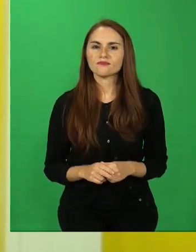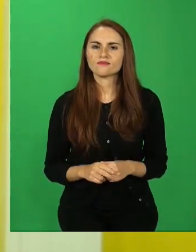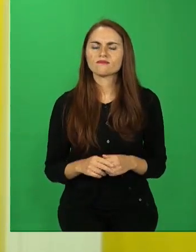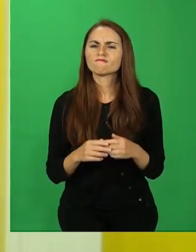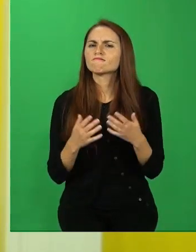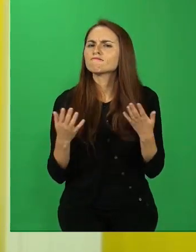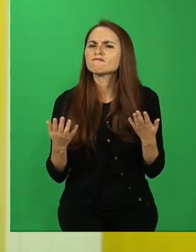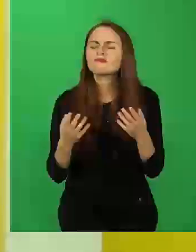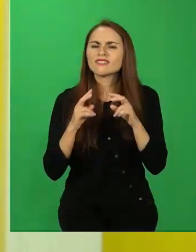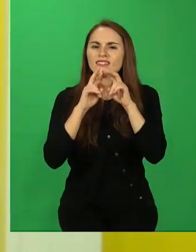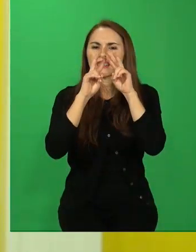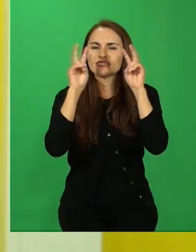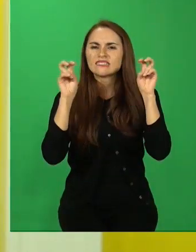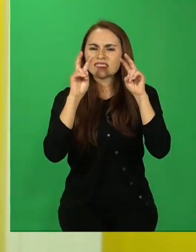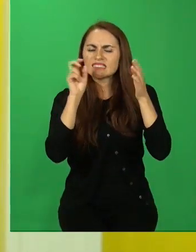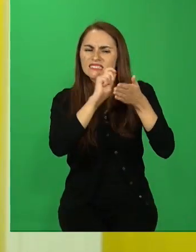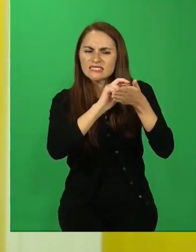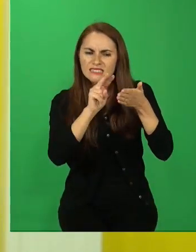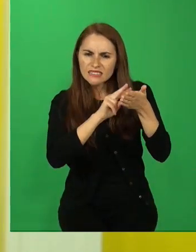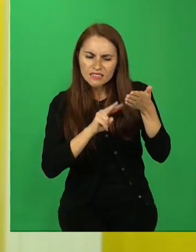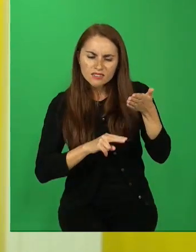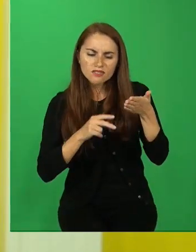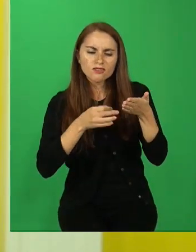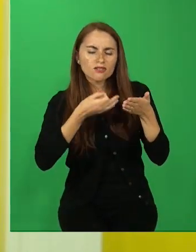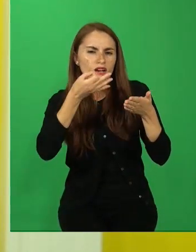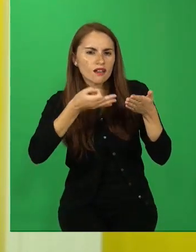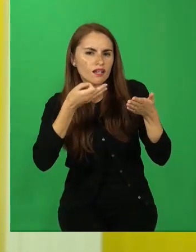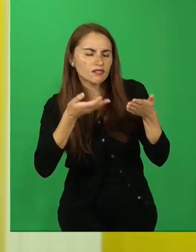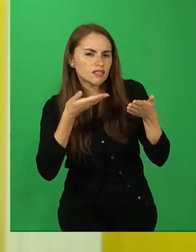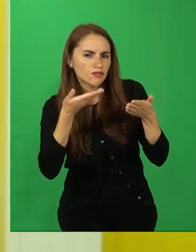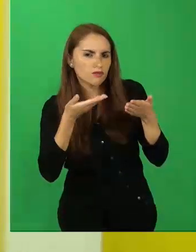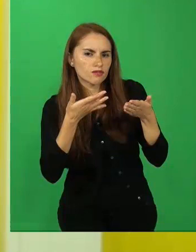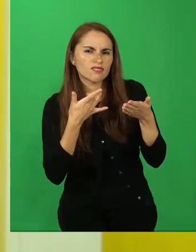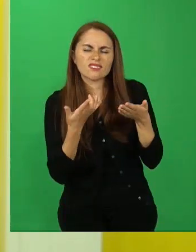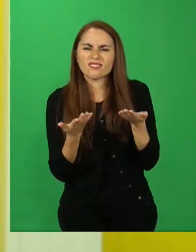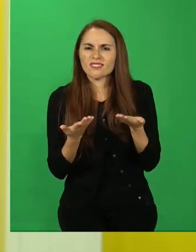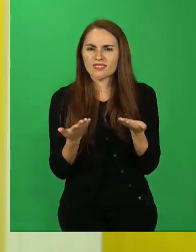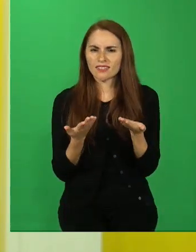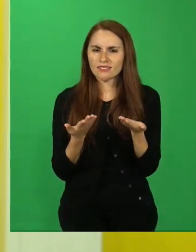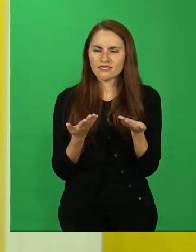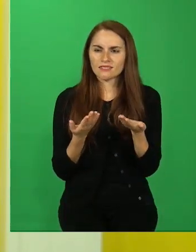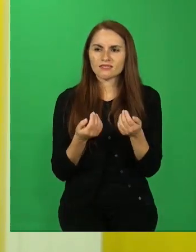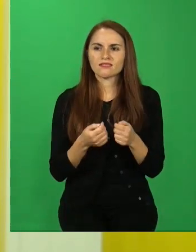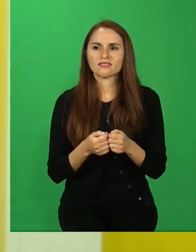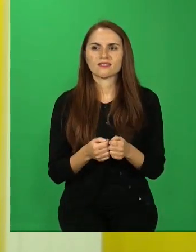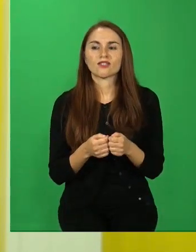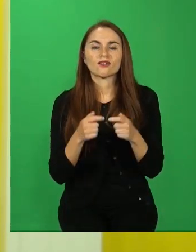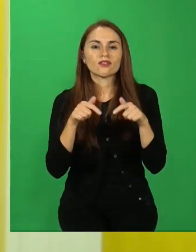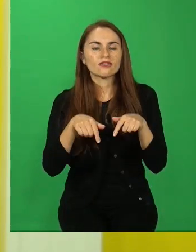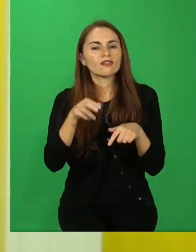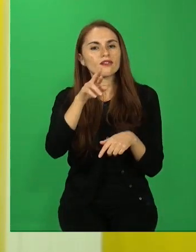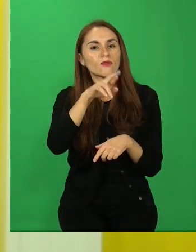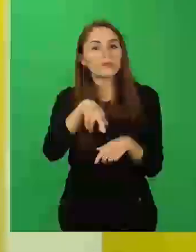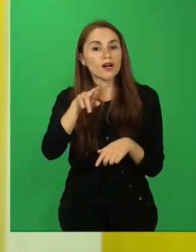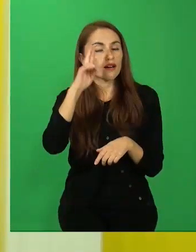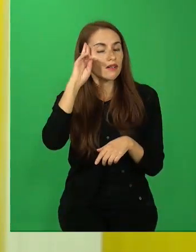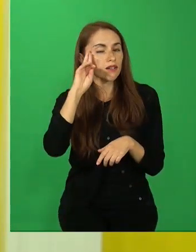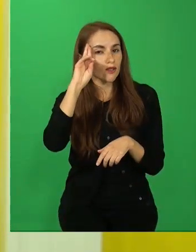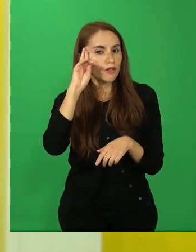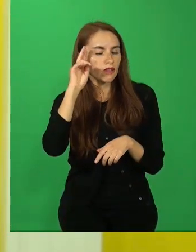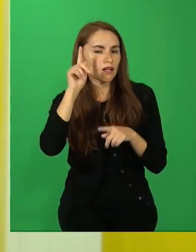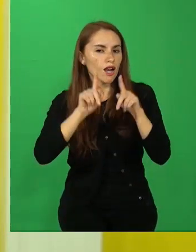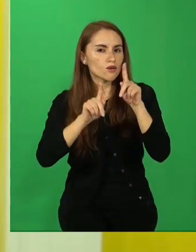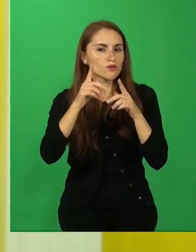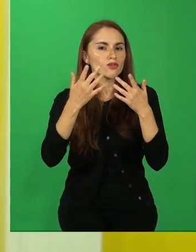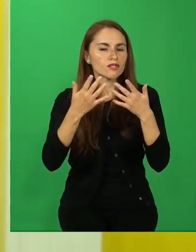¿Qué es un texto narrativo? Para poder contextualizar lo que vamos a trabajar el día de hoy, vamos a recordar ciertos